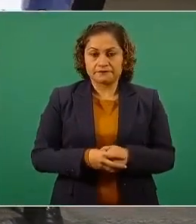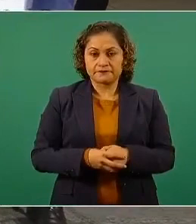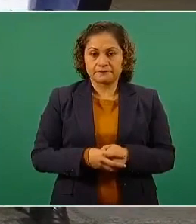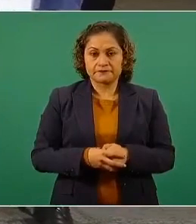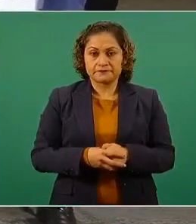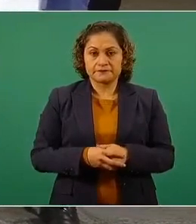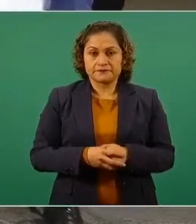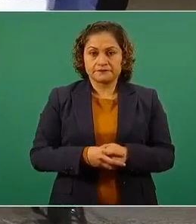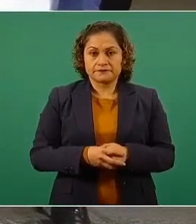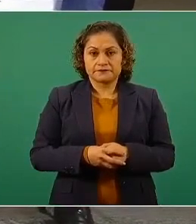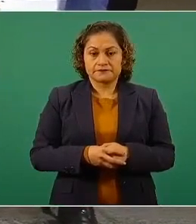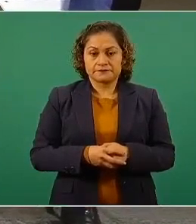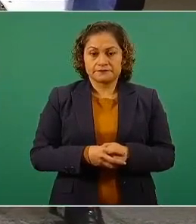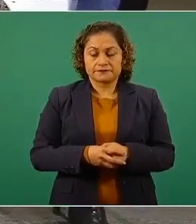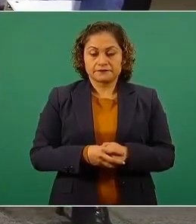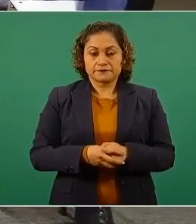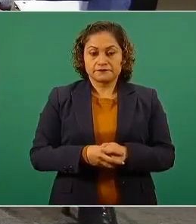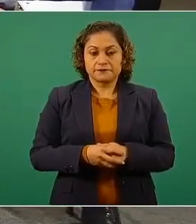más